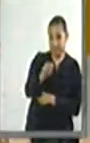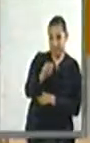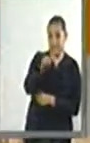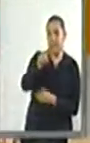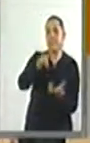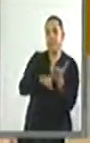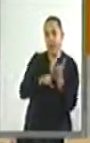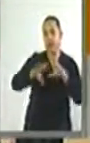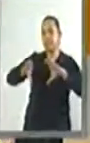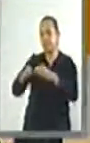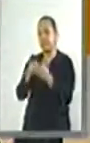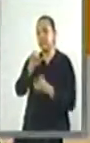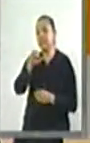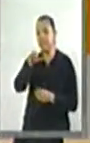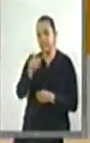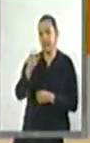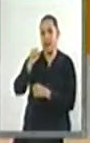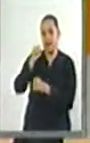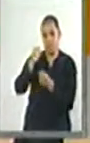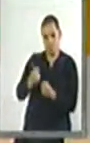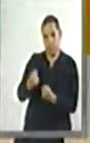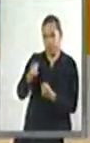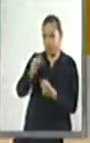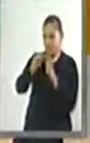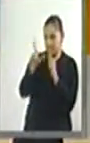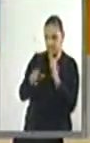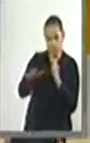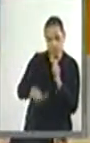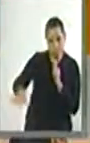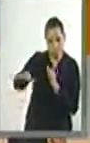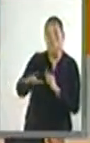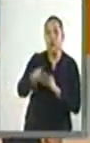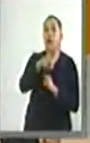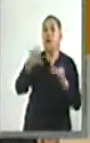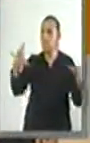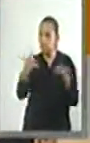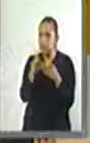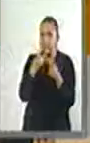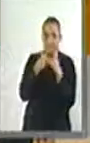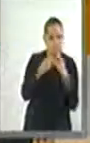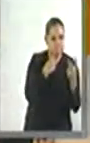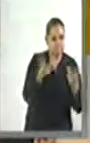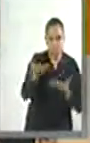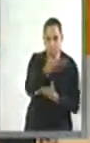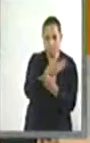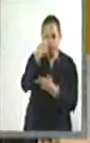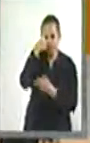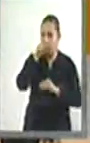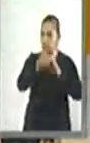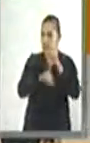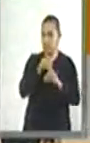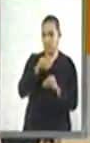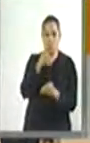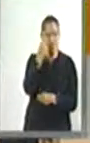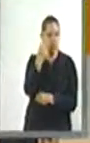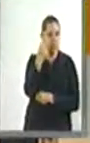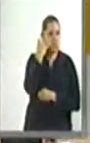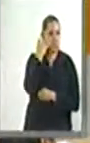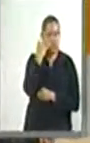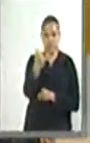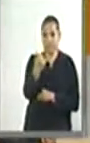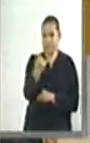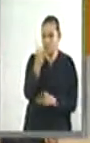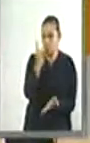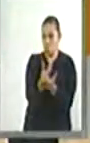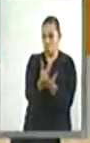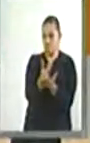Sistema Nacional de Seguridad Pública. Sin embargo, los números que tradicionalmente cumplían con esta función siguen siendo